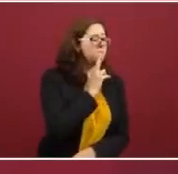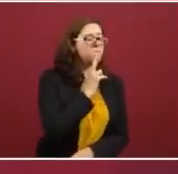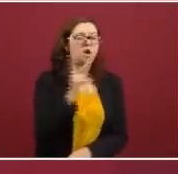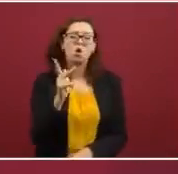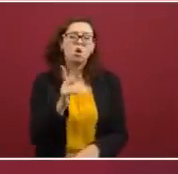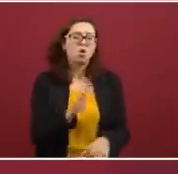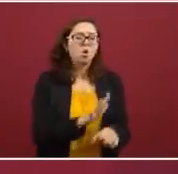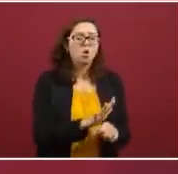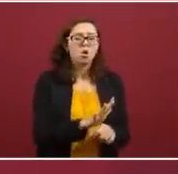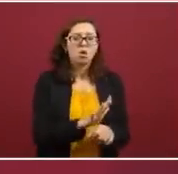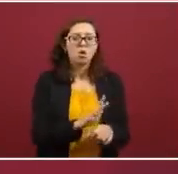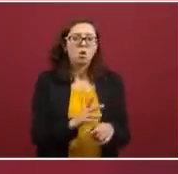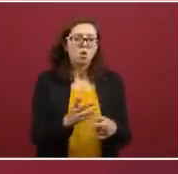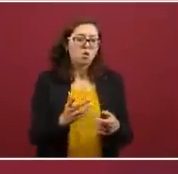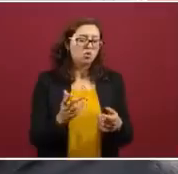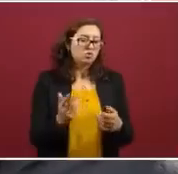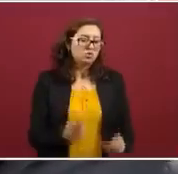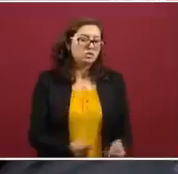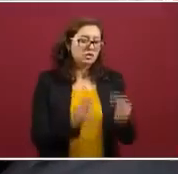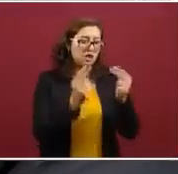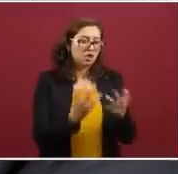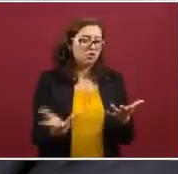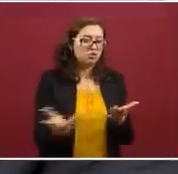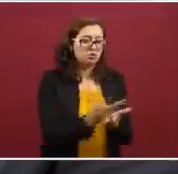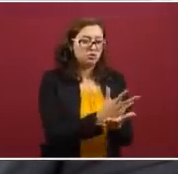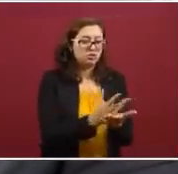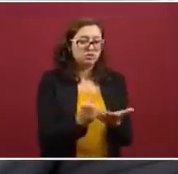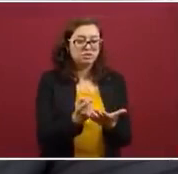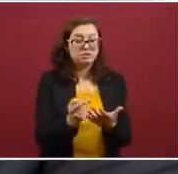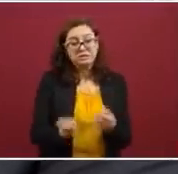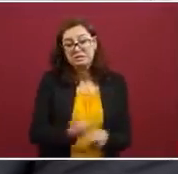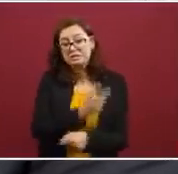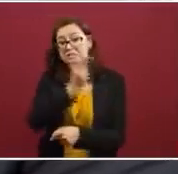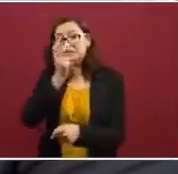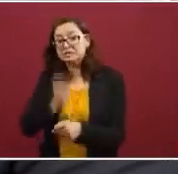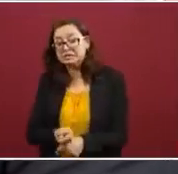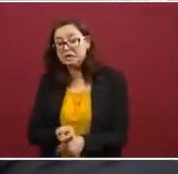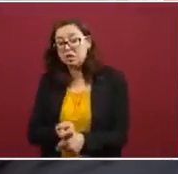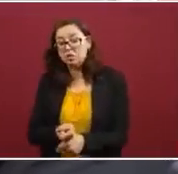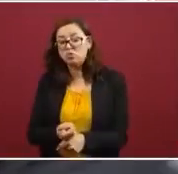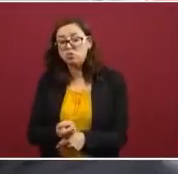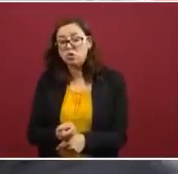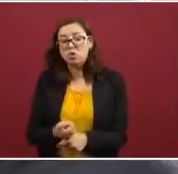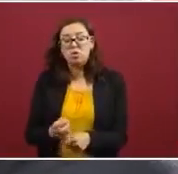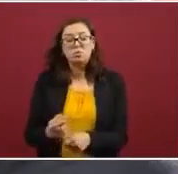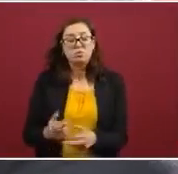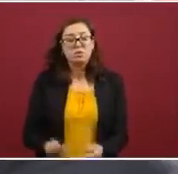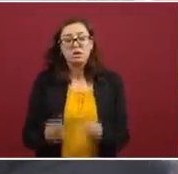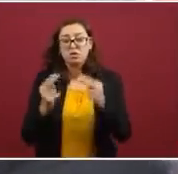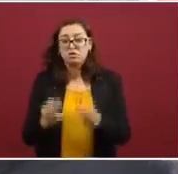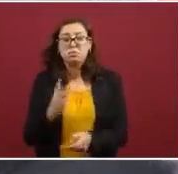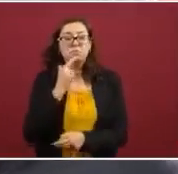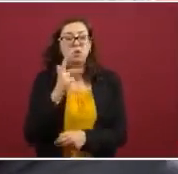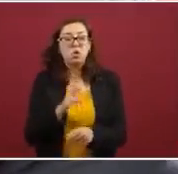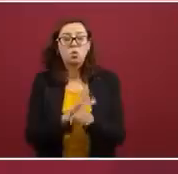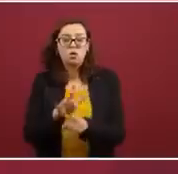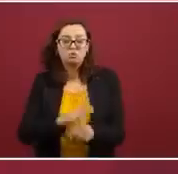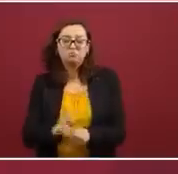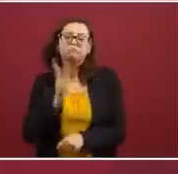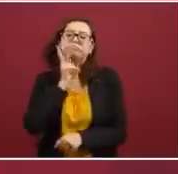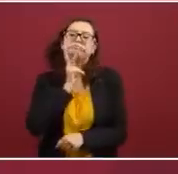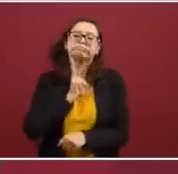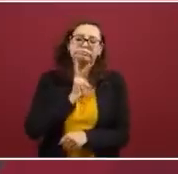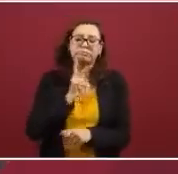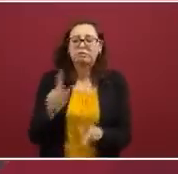mejor negocio del mundo era el petróleo mal administrado, de modo que el